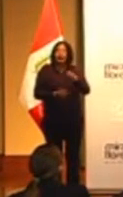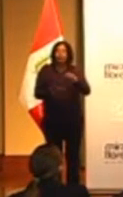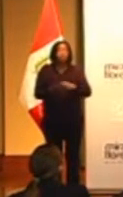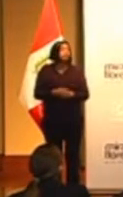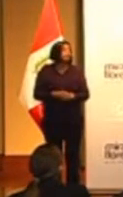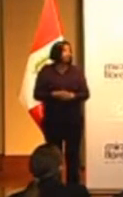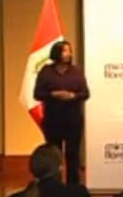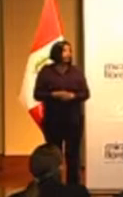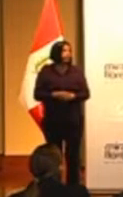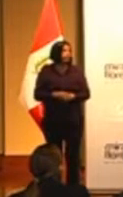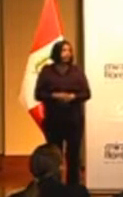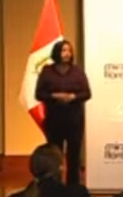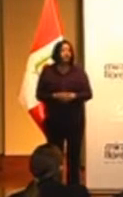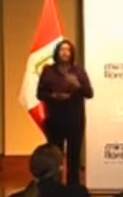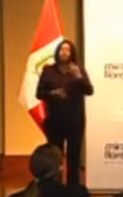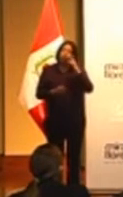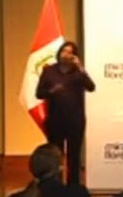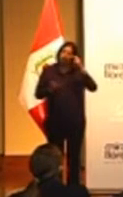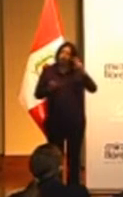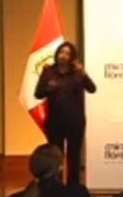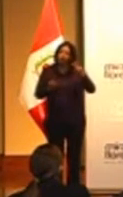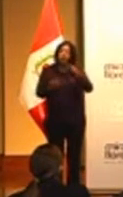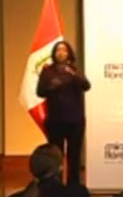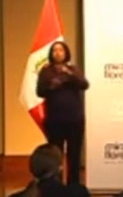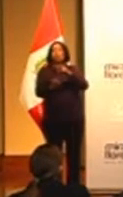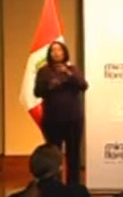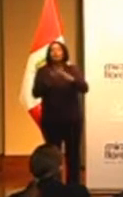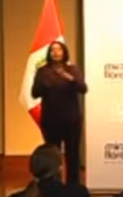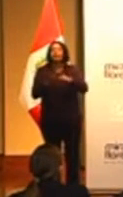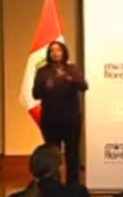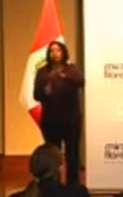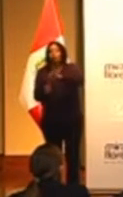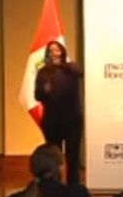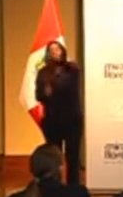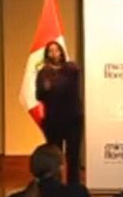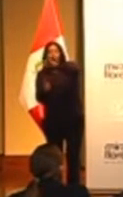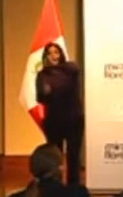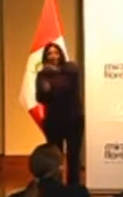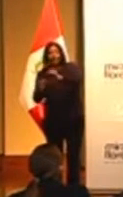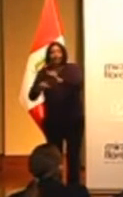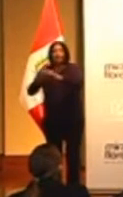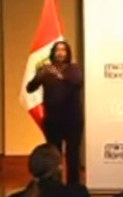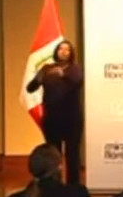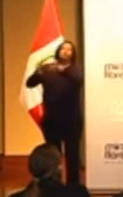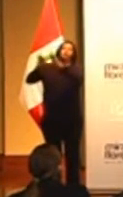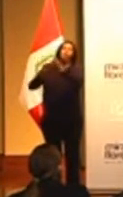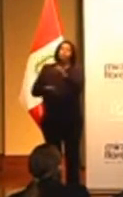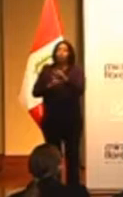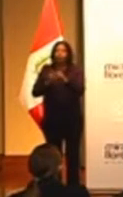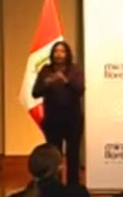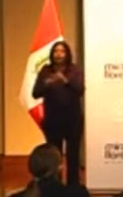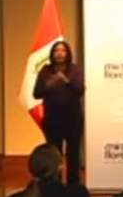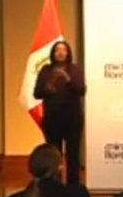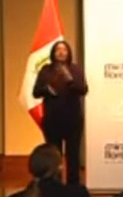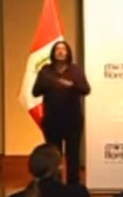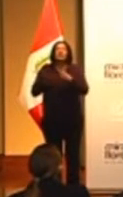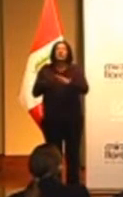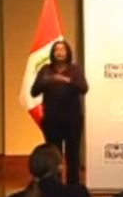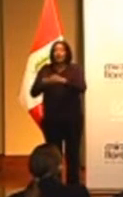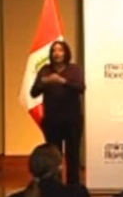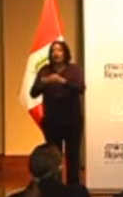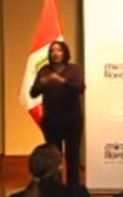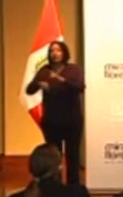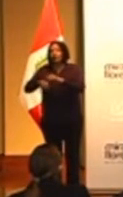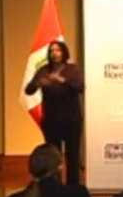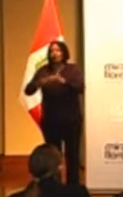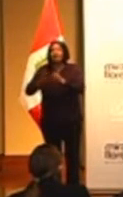con visiones que tienen que ver con alturas en las construcciones, con tipos de retiros que